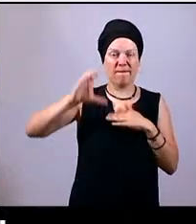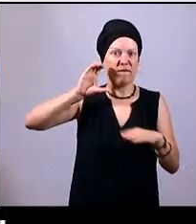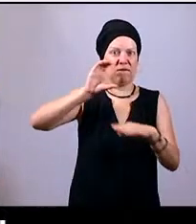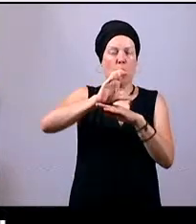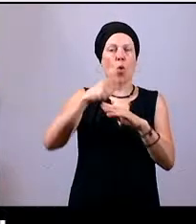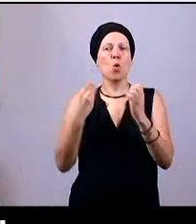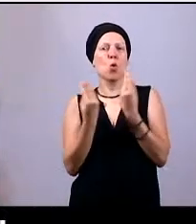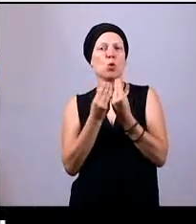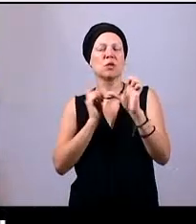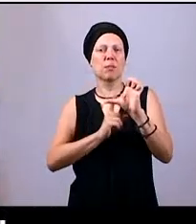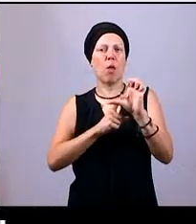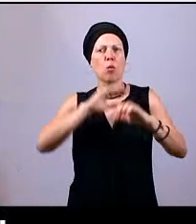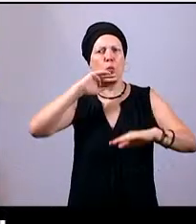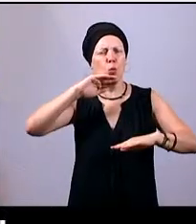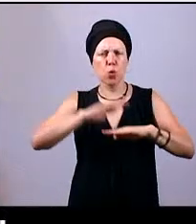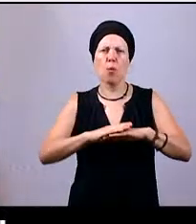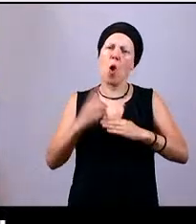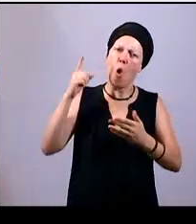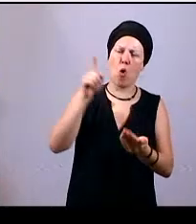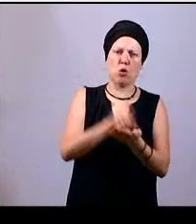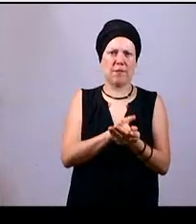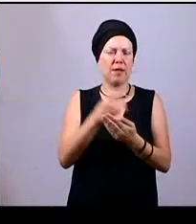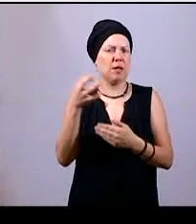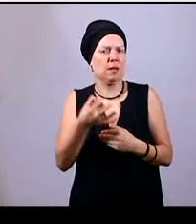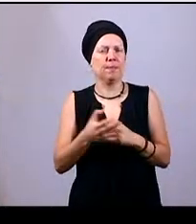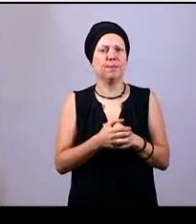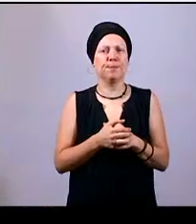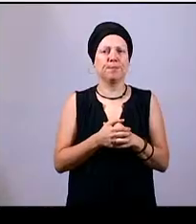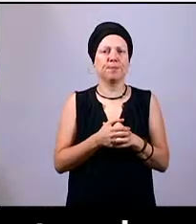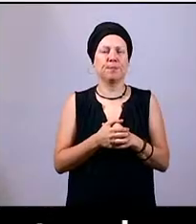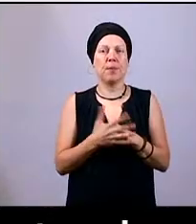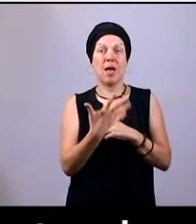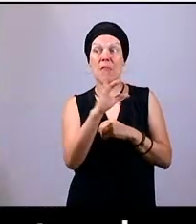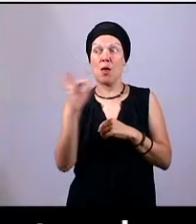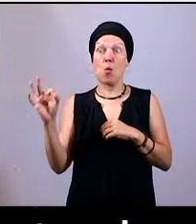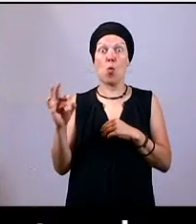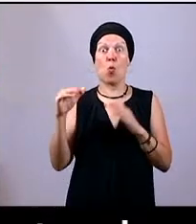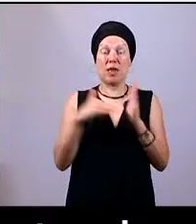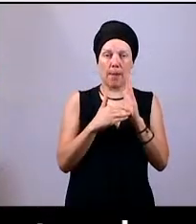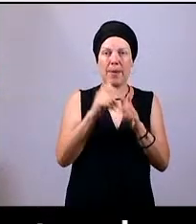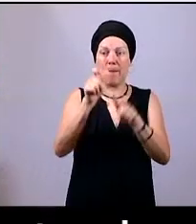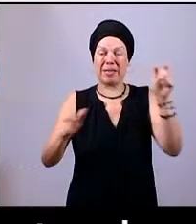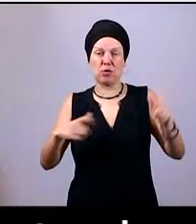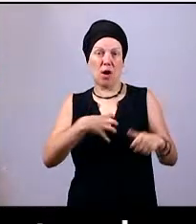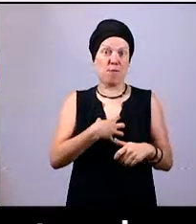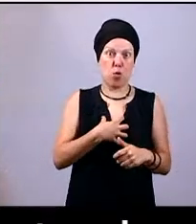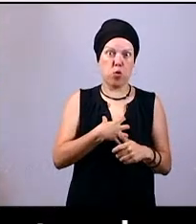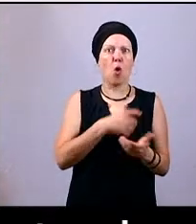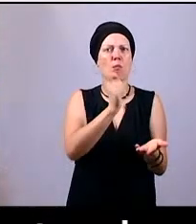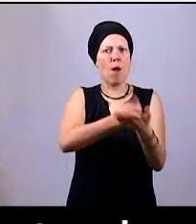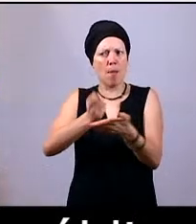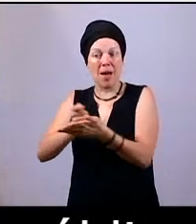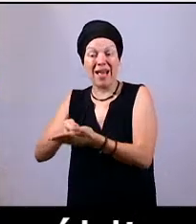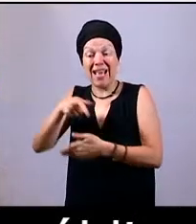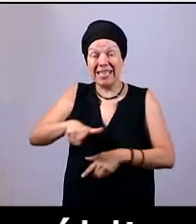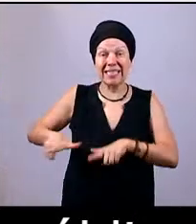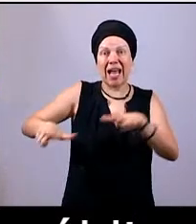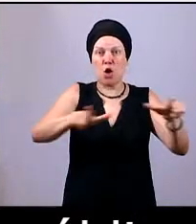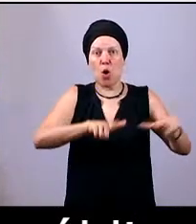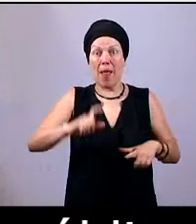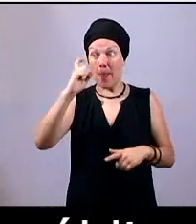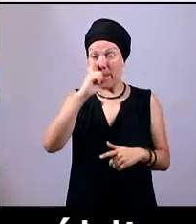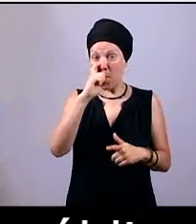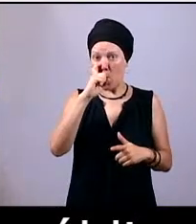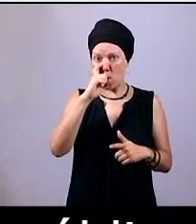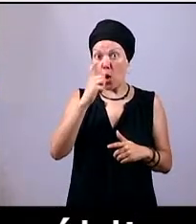Junta de Extremadura cumple, una vez más, con sus 50.000 empleados públicos y les abona en la nómina de este mes de julio la